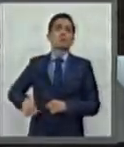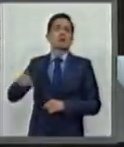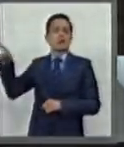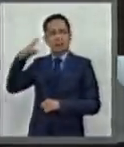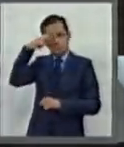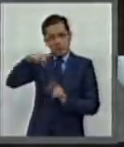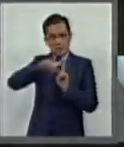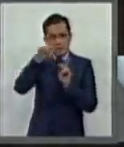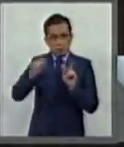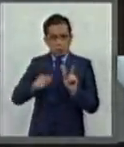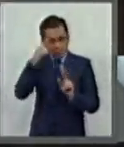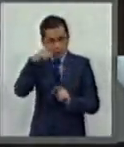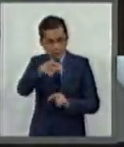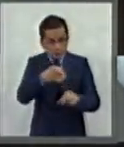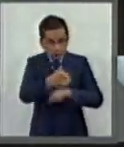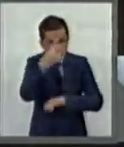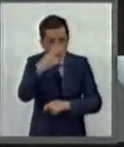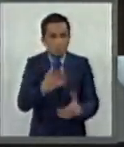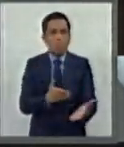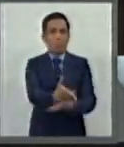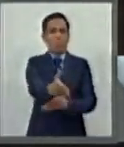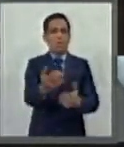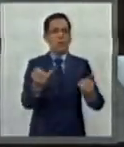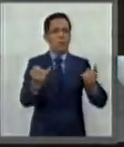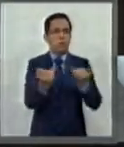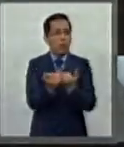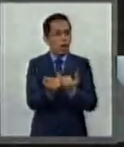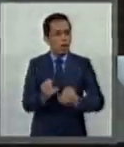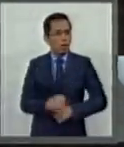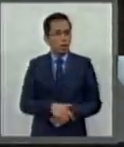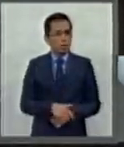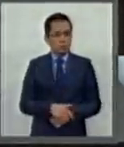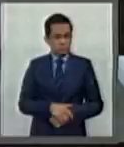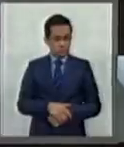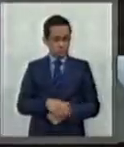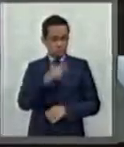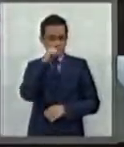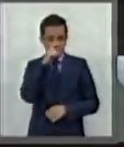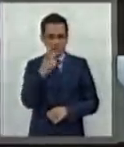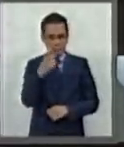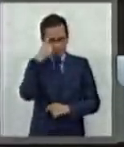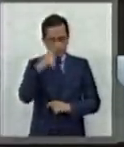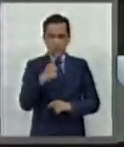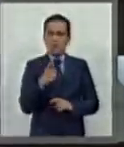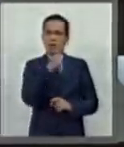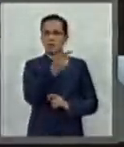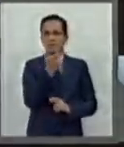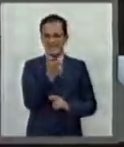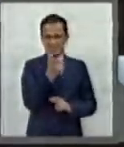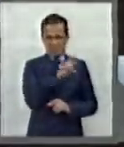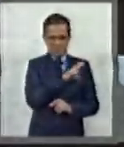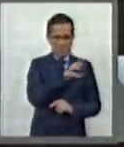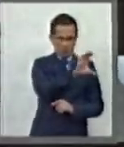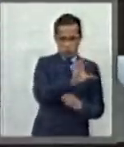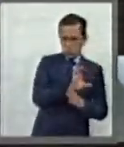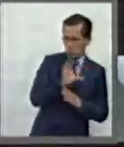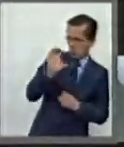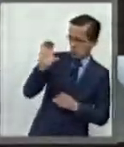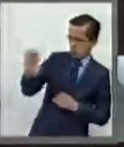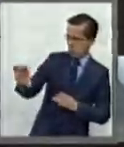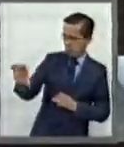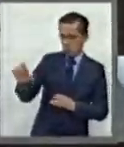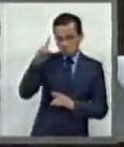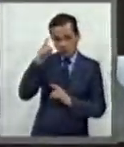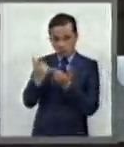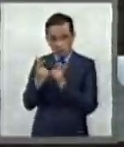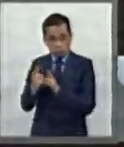elección del Estado de México. Necesitamos una prueba más de que las reglas de financiamiento privado no son capaces